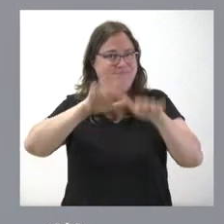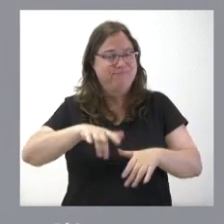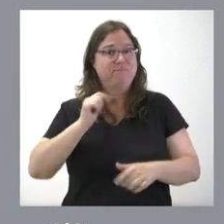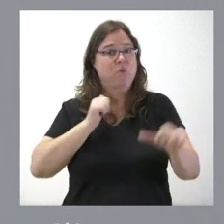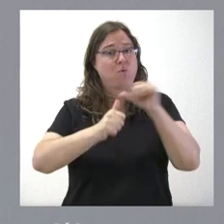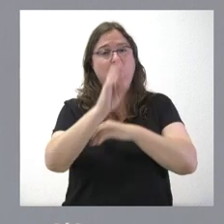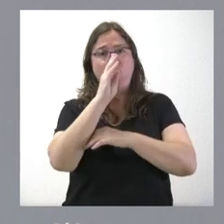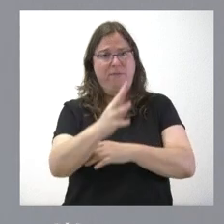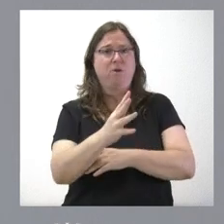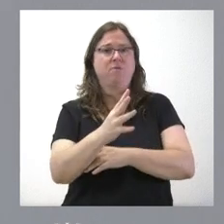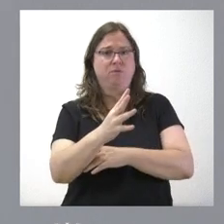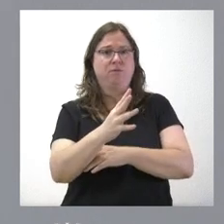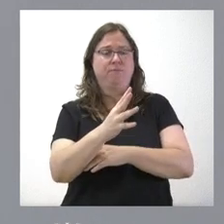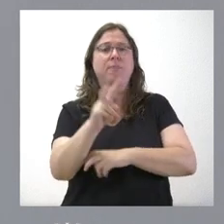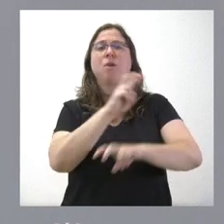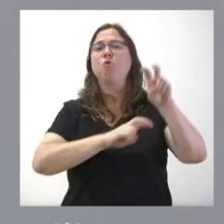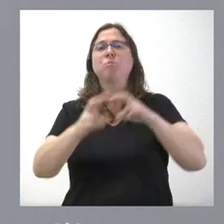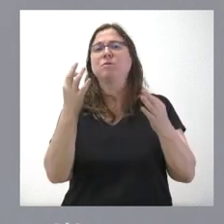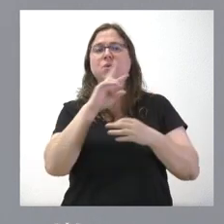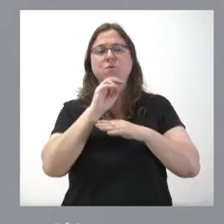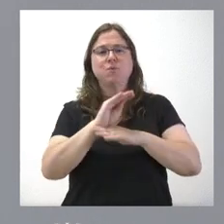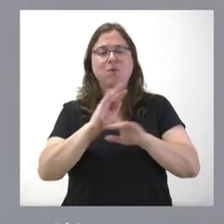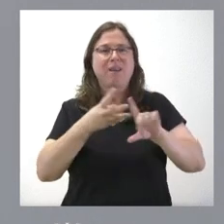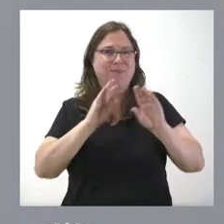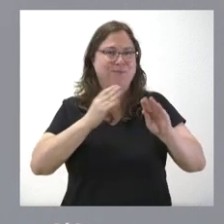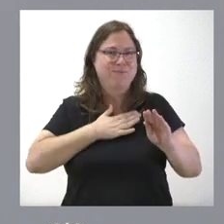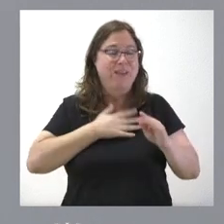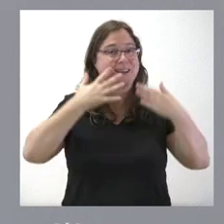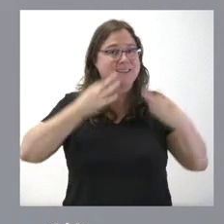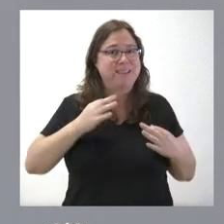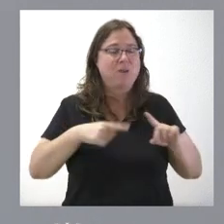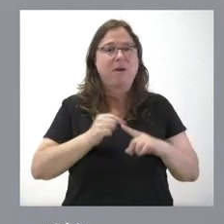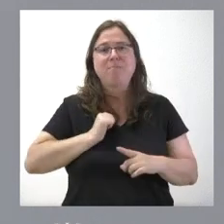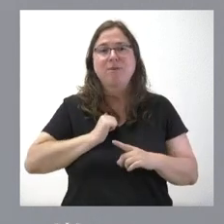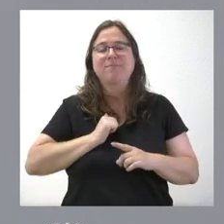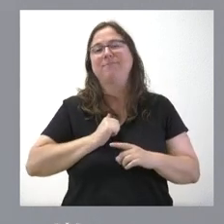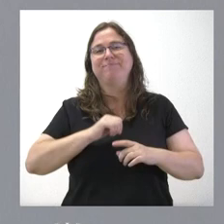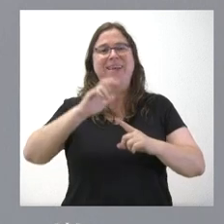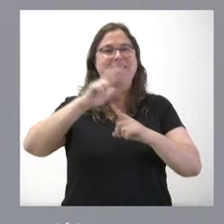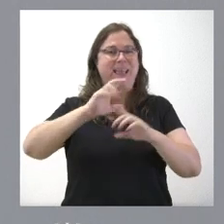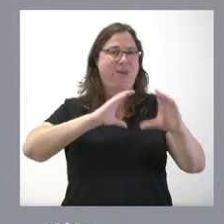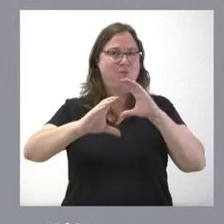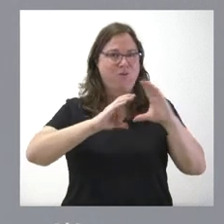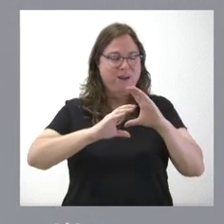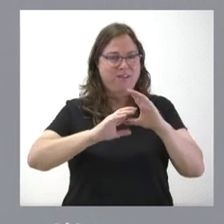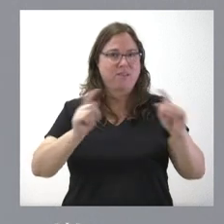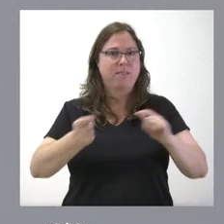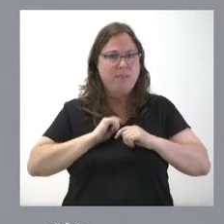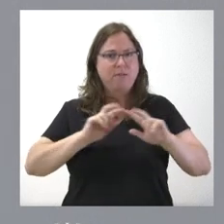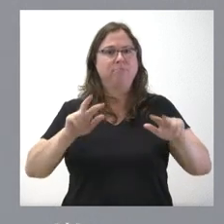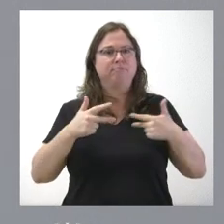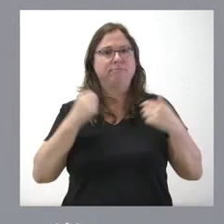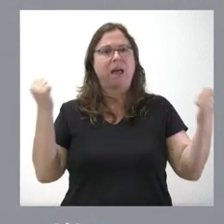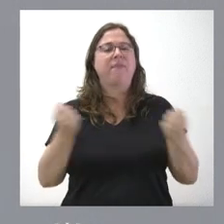próximos 4 años se busca preservar la seguridad y el rendimiento de los equipos de telecomunicaciones que permiten la actividad de